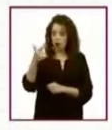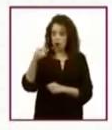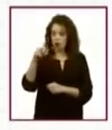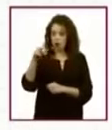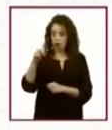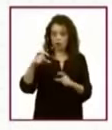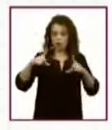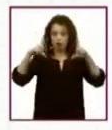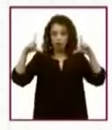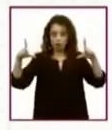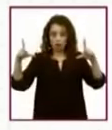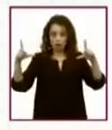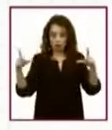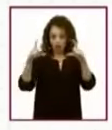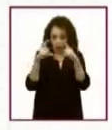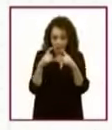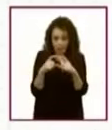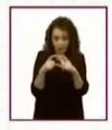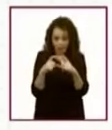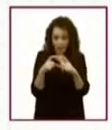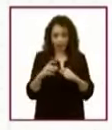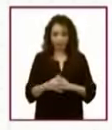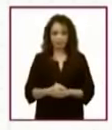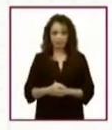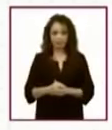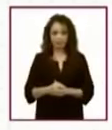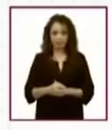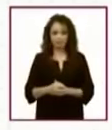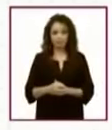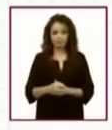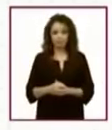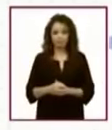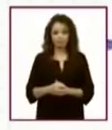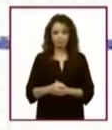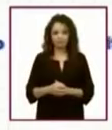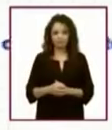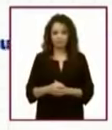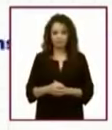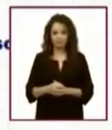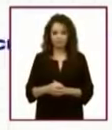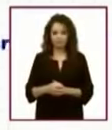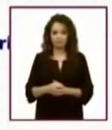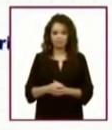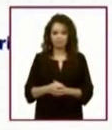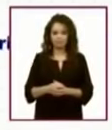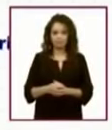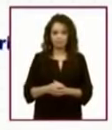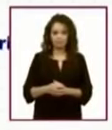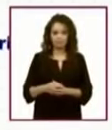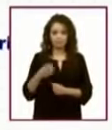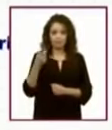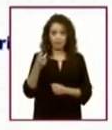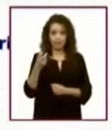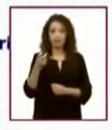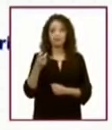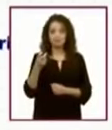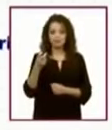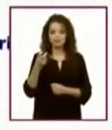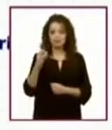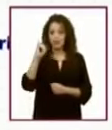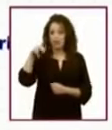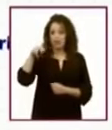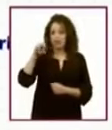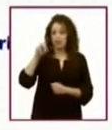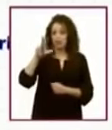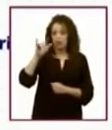El polígono inscrito dentro del círculo y el polígono dentro del cual el círculo estaba circunscrito.